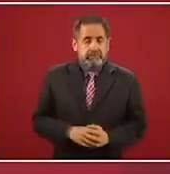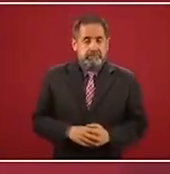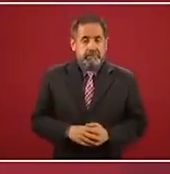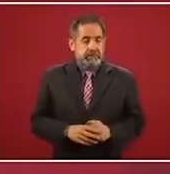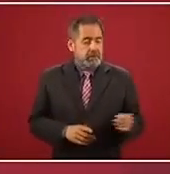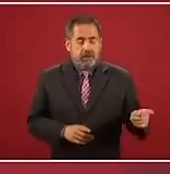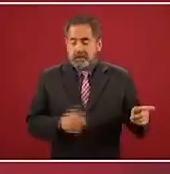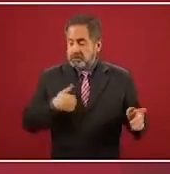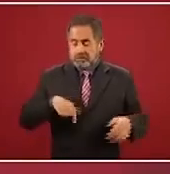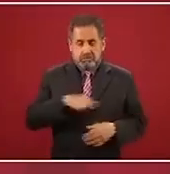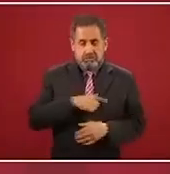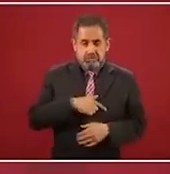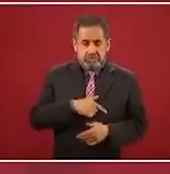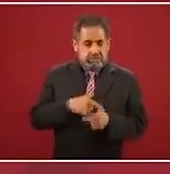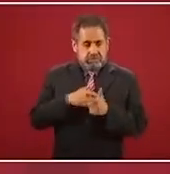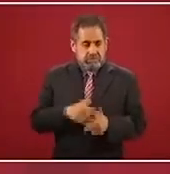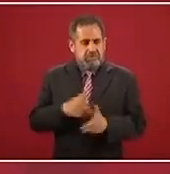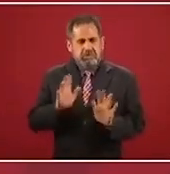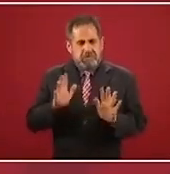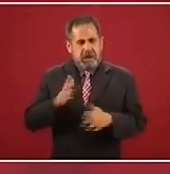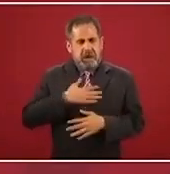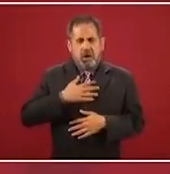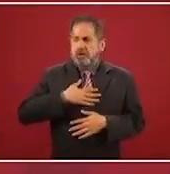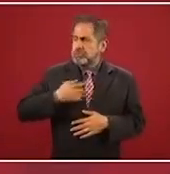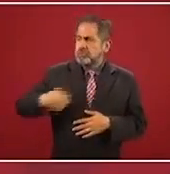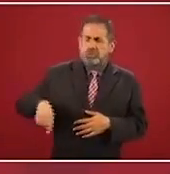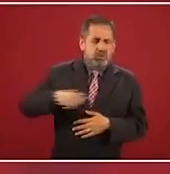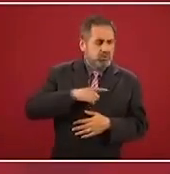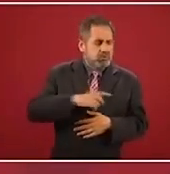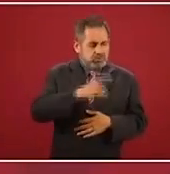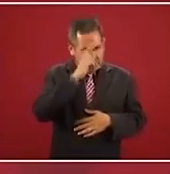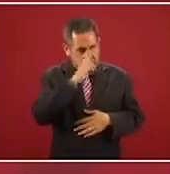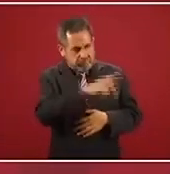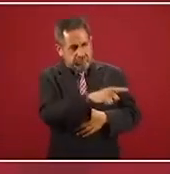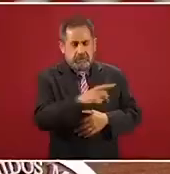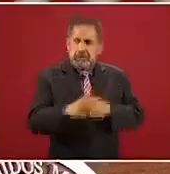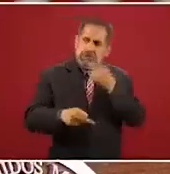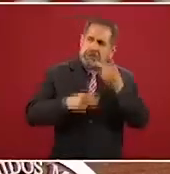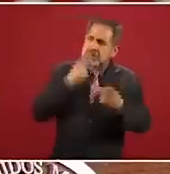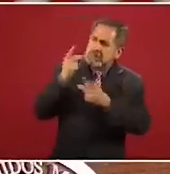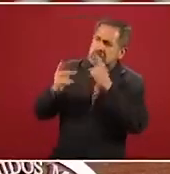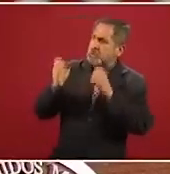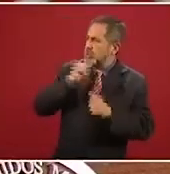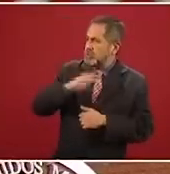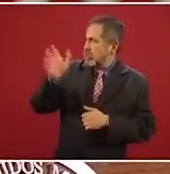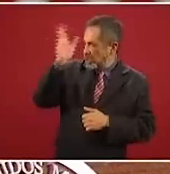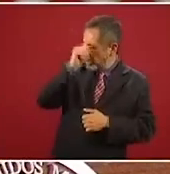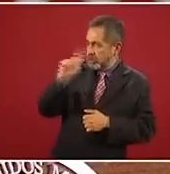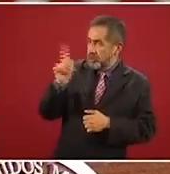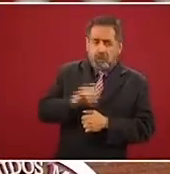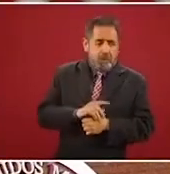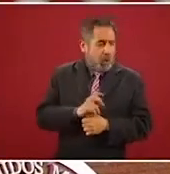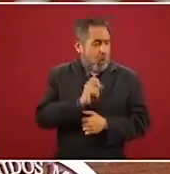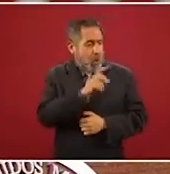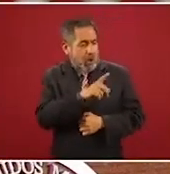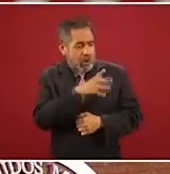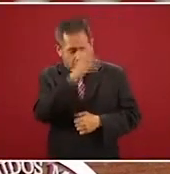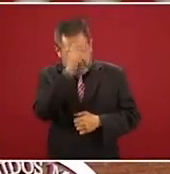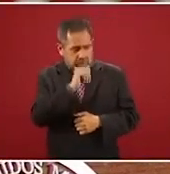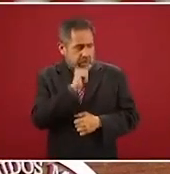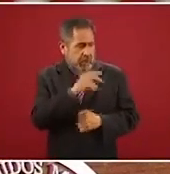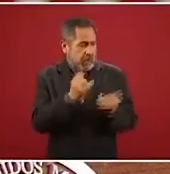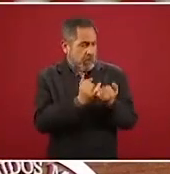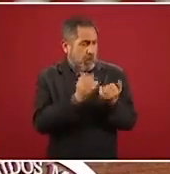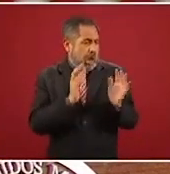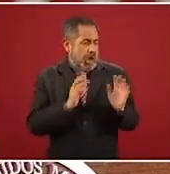y vamos nosotros siempre a respetar el derecho a disentir y, desde luego, el